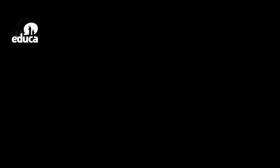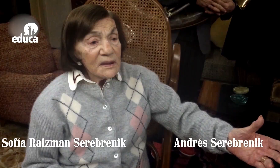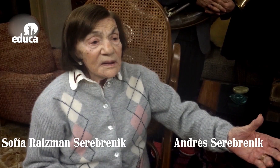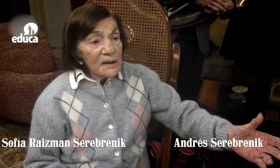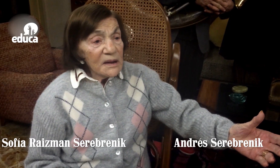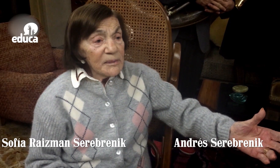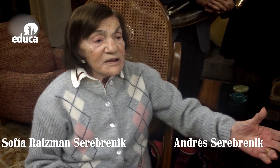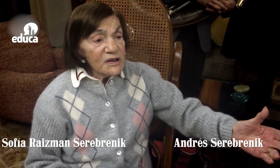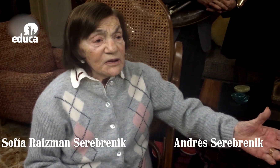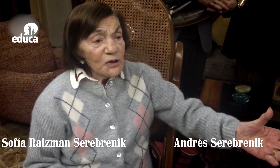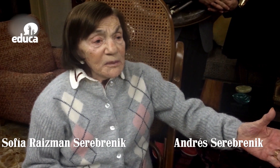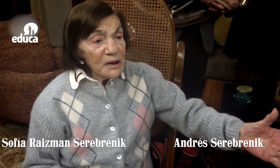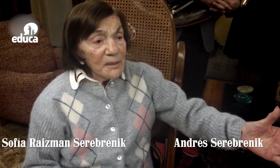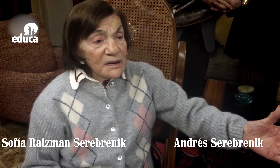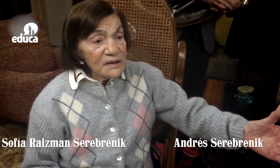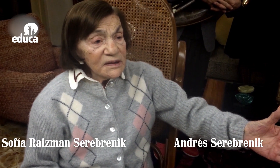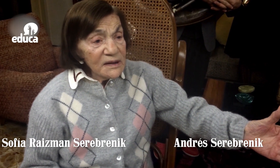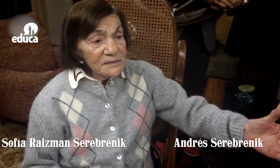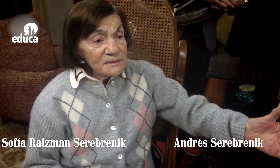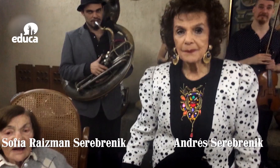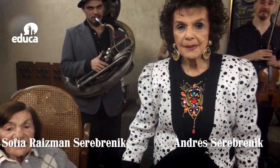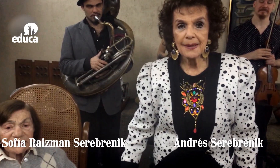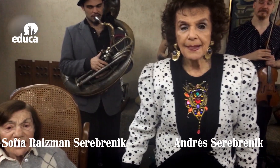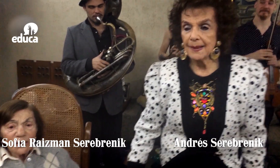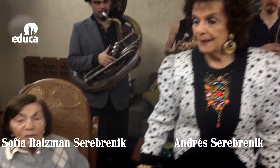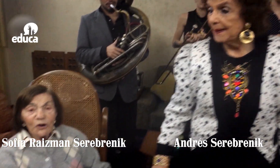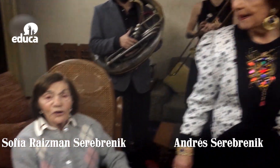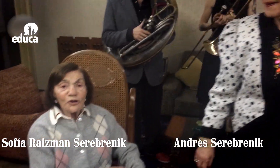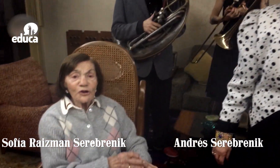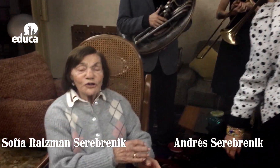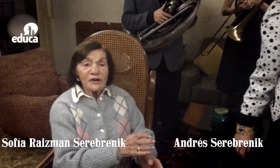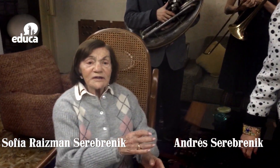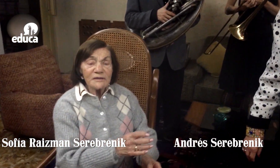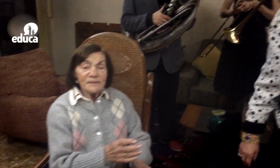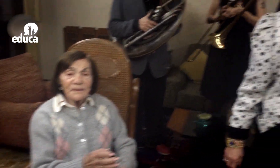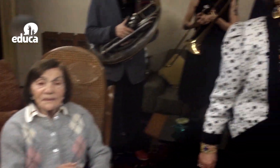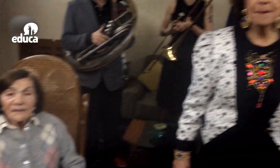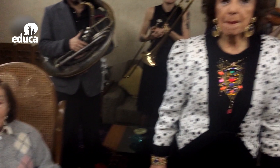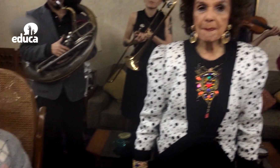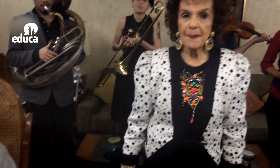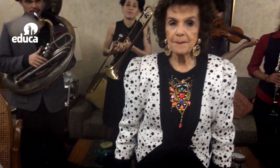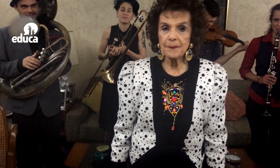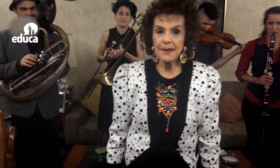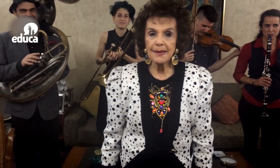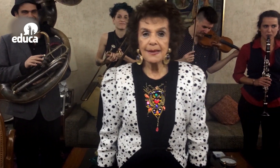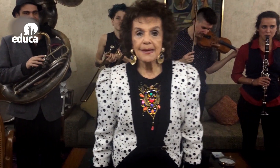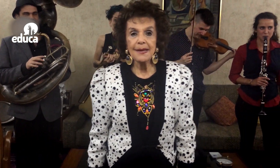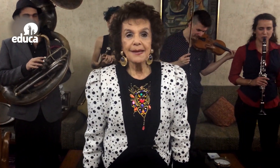Le presento a mi hermanita, canta como los dioses.